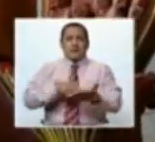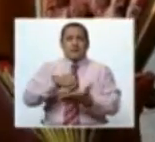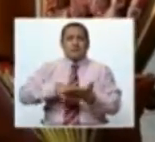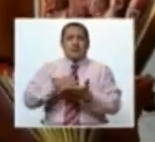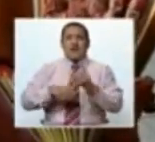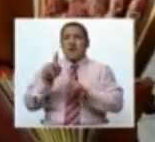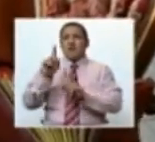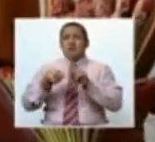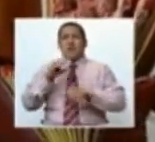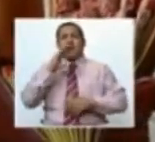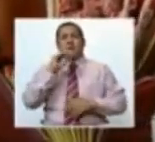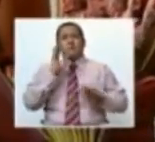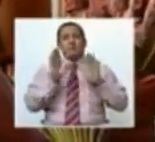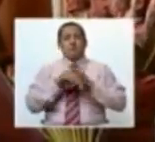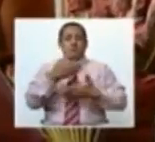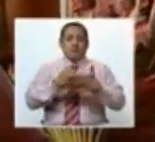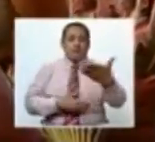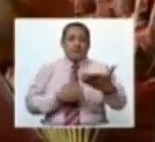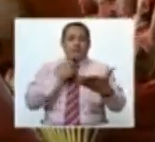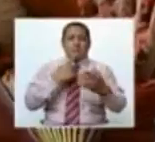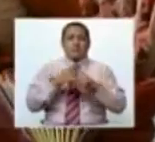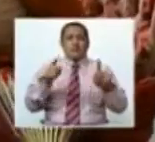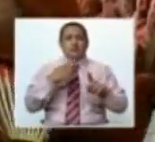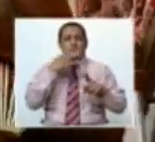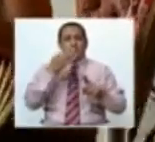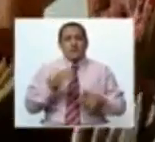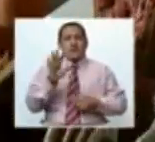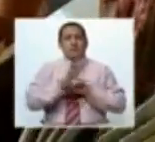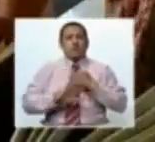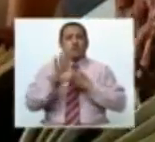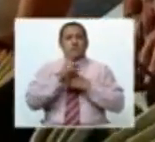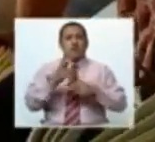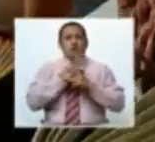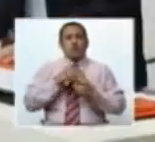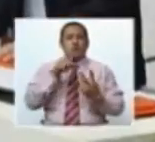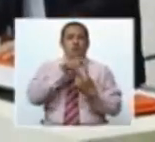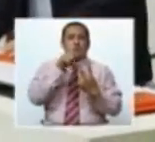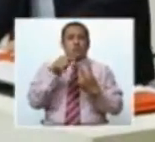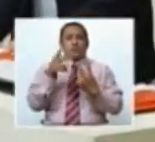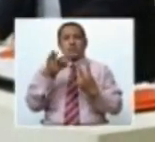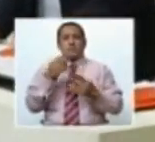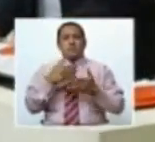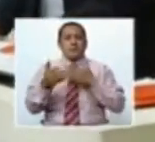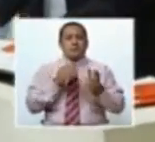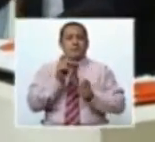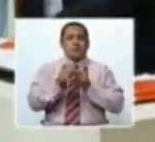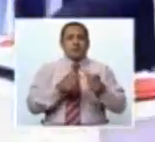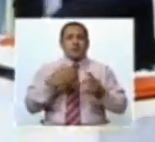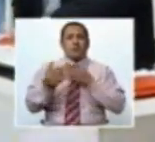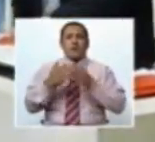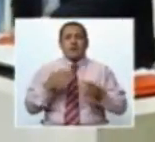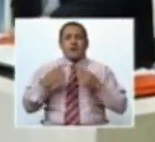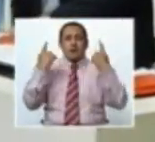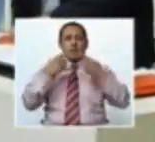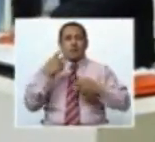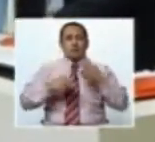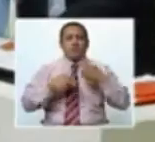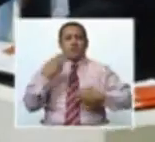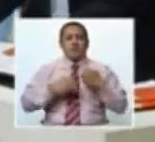papel, dicen algunos. Un papel que sin embargo cubre o protege a ambas o cualquiera de las partes frente a